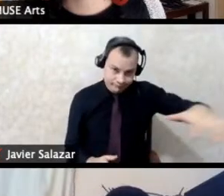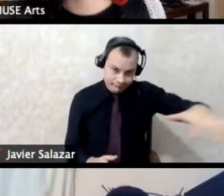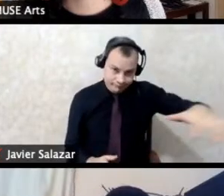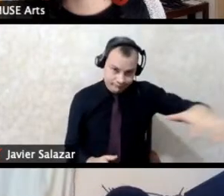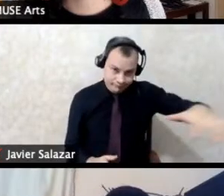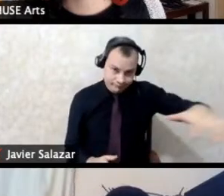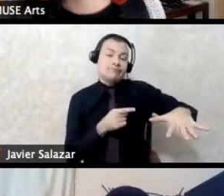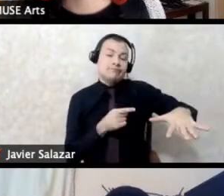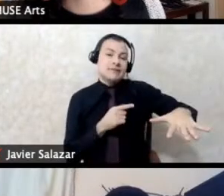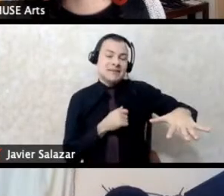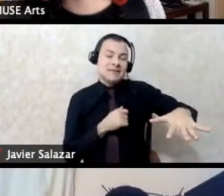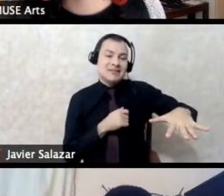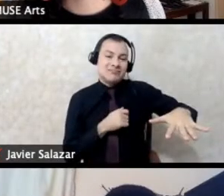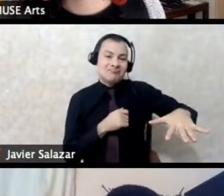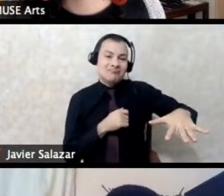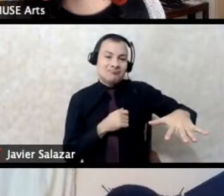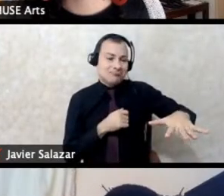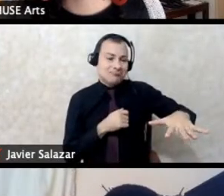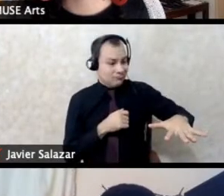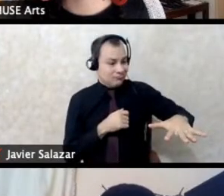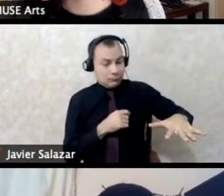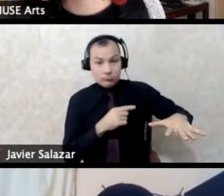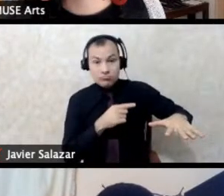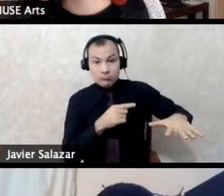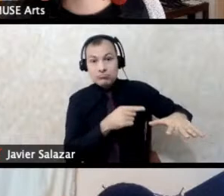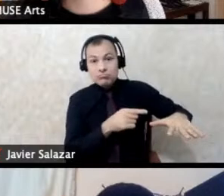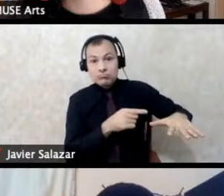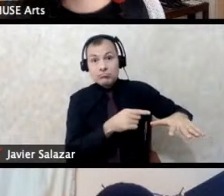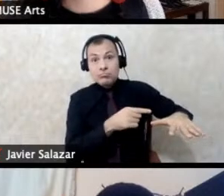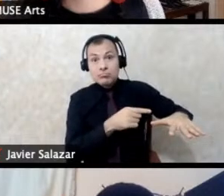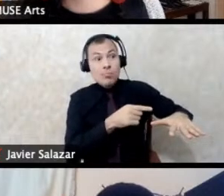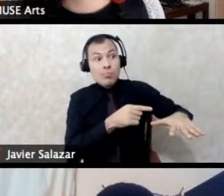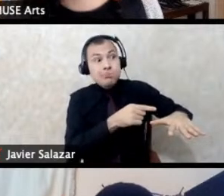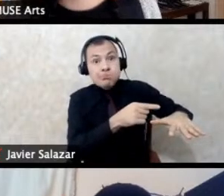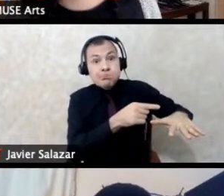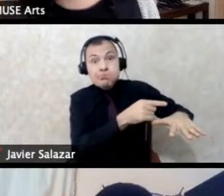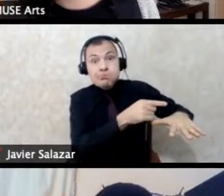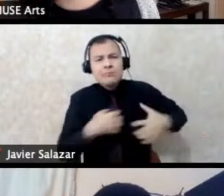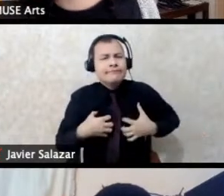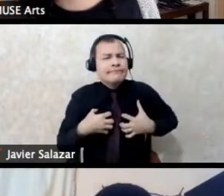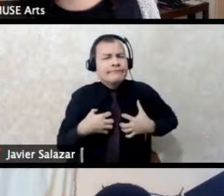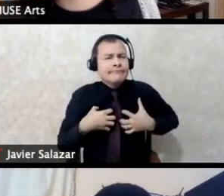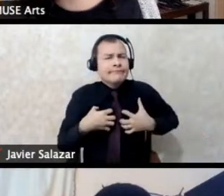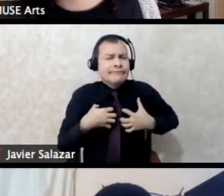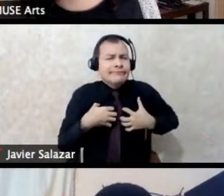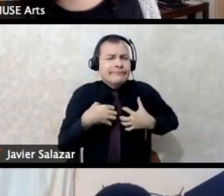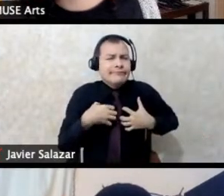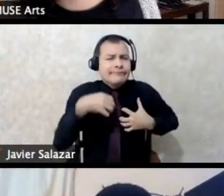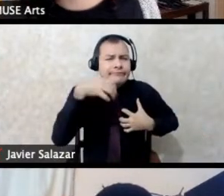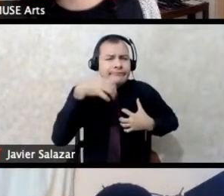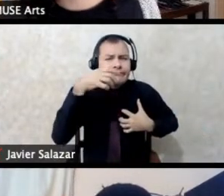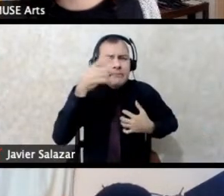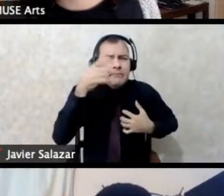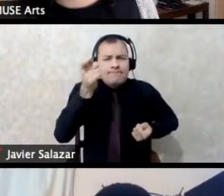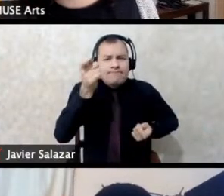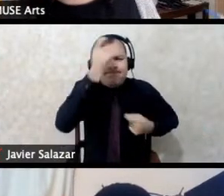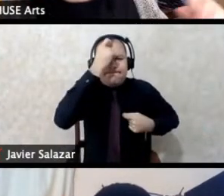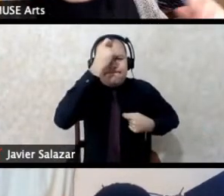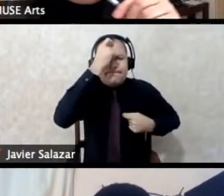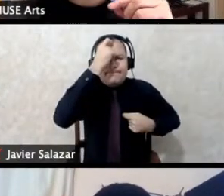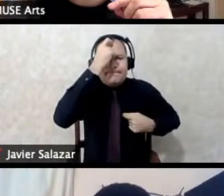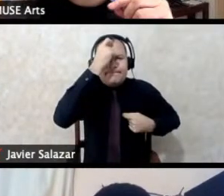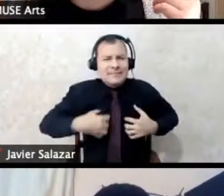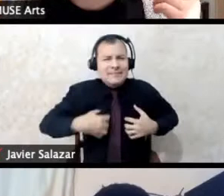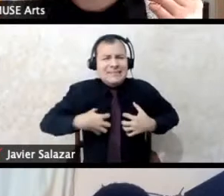totalmente atemorizada, pero finalmente logramos nosotros consolidar esta organización que tiene como